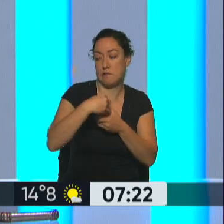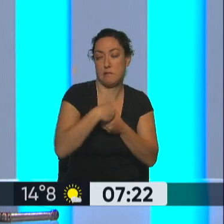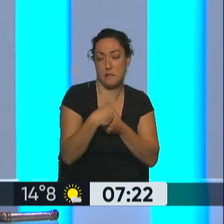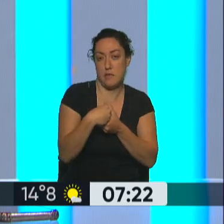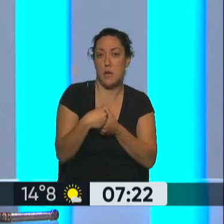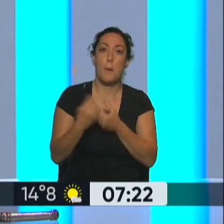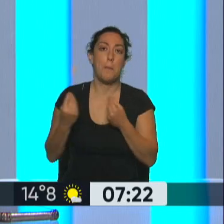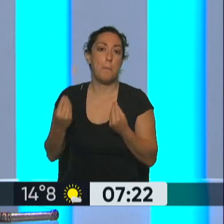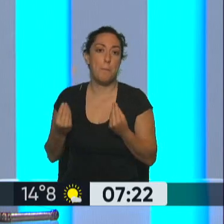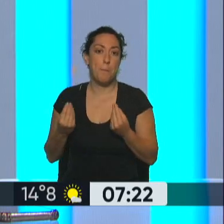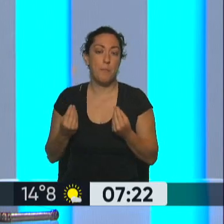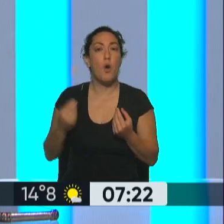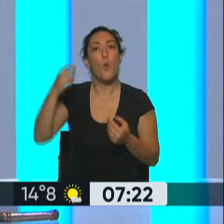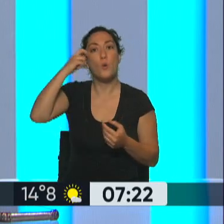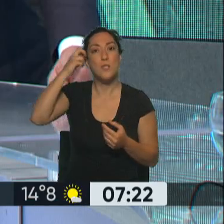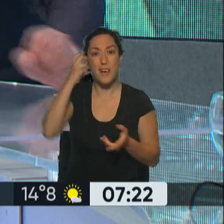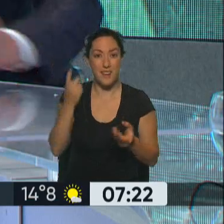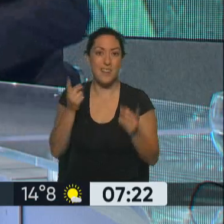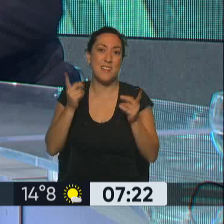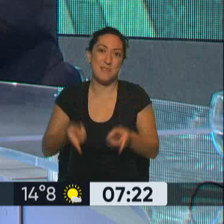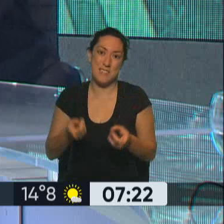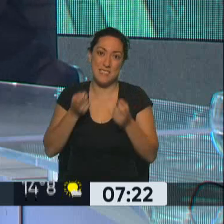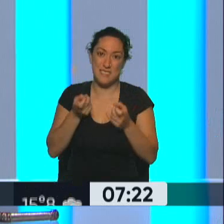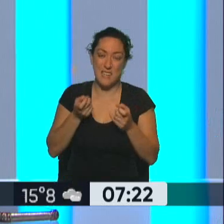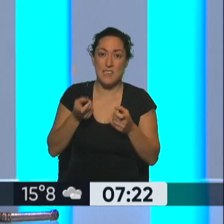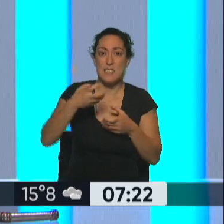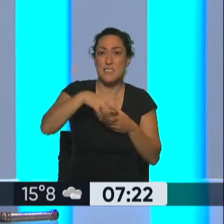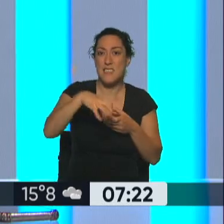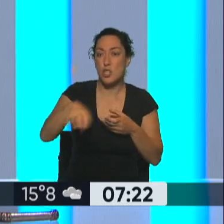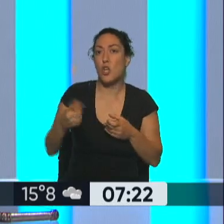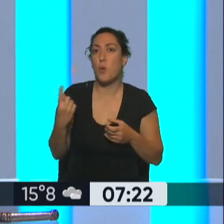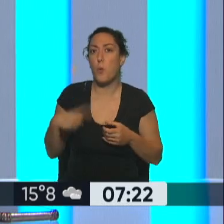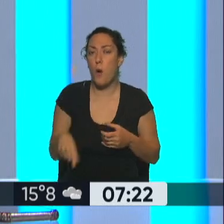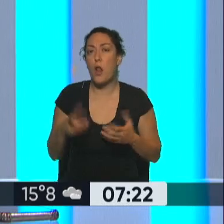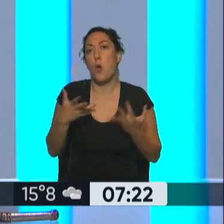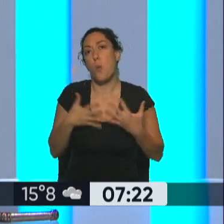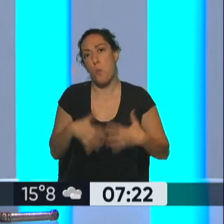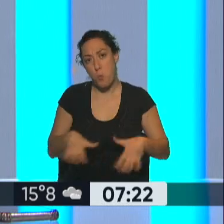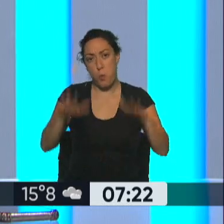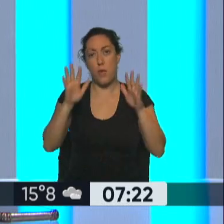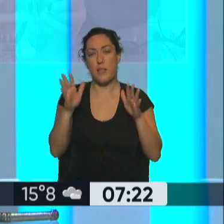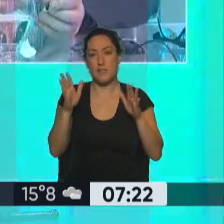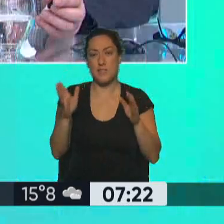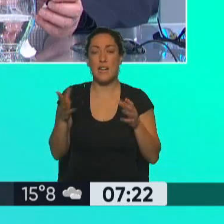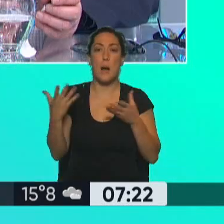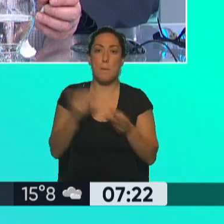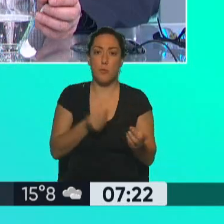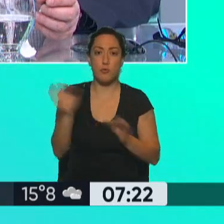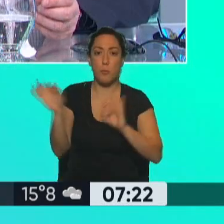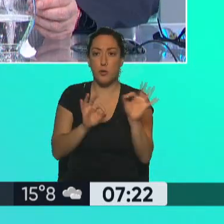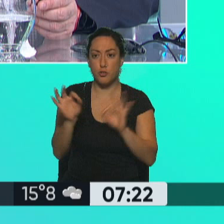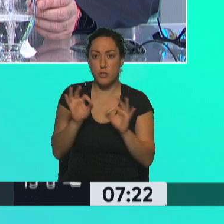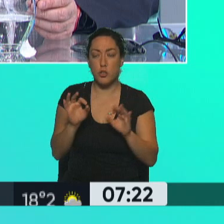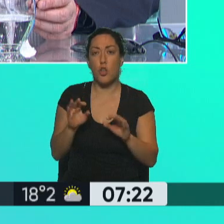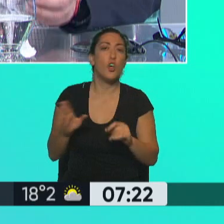por ejemplo, de la Unión Cívica Radical. ¿Qué sectores de la Unión Cívica Radical podrían llegar a sumarse en algunos proyectos? No digo en